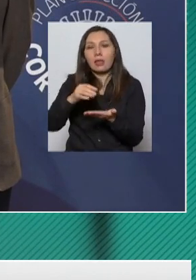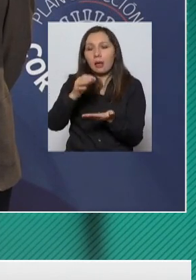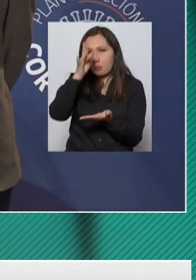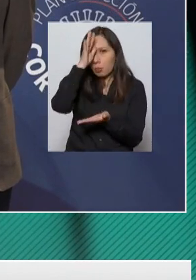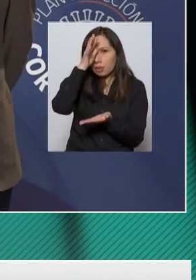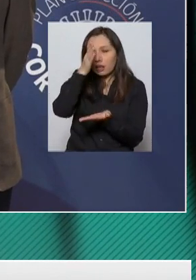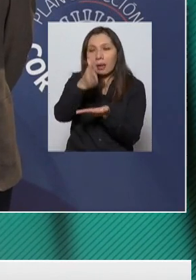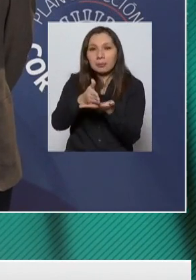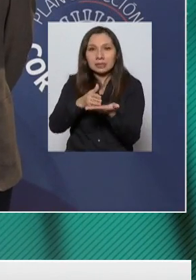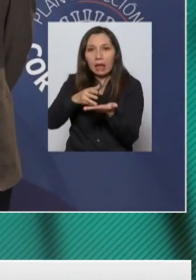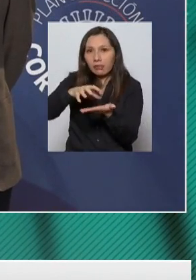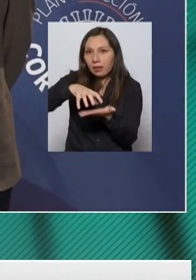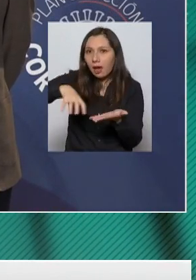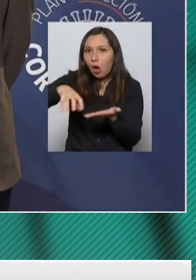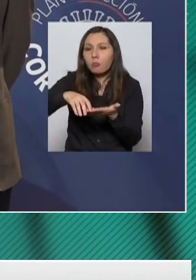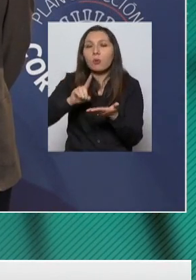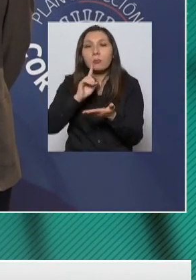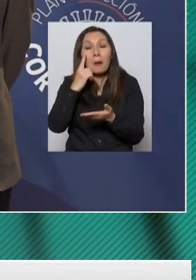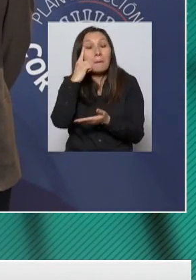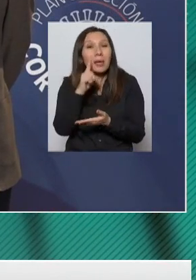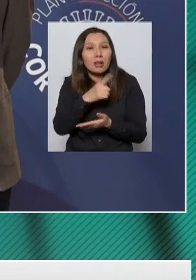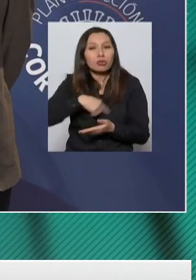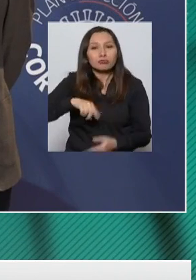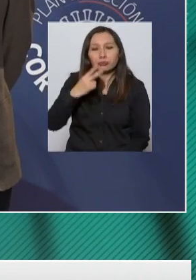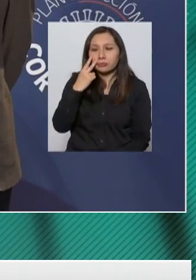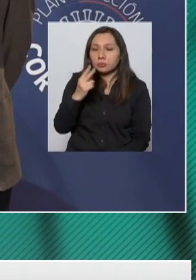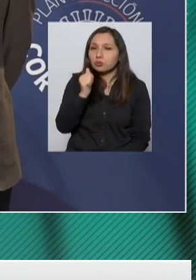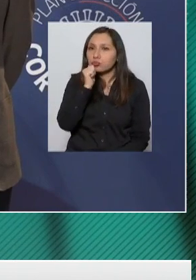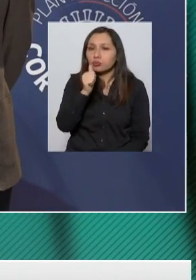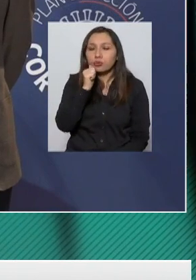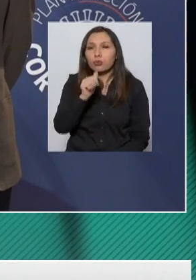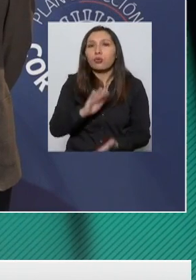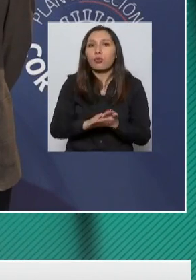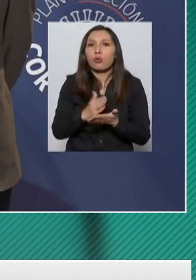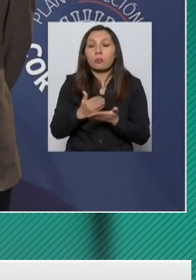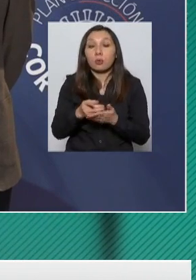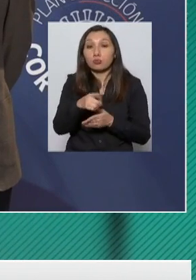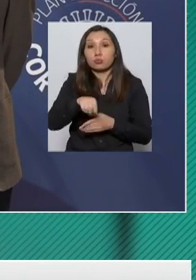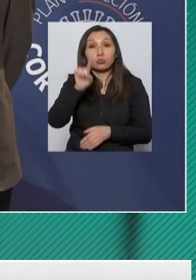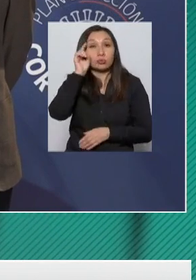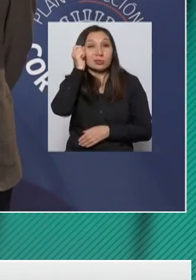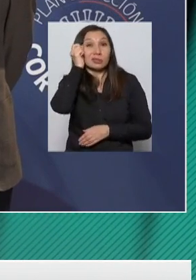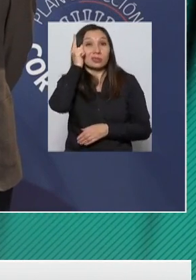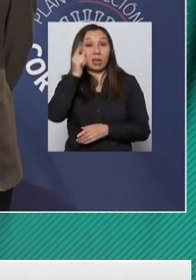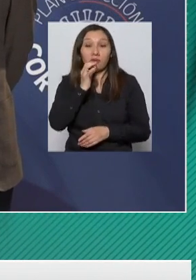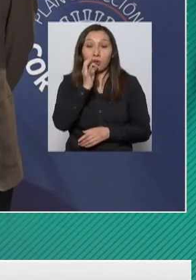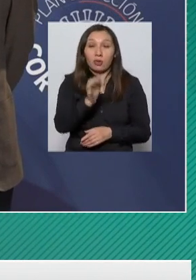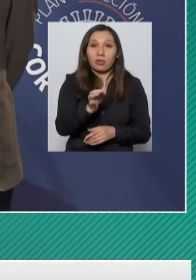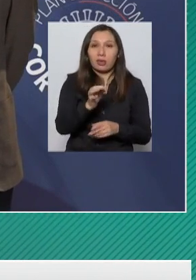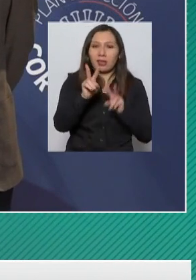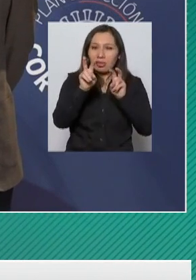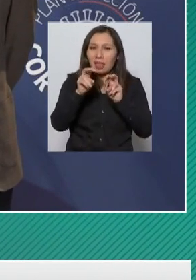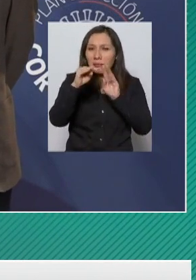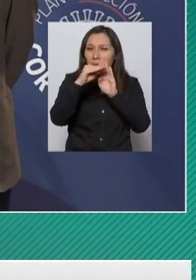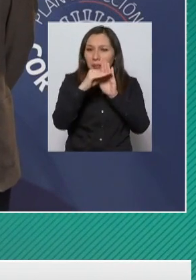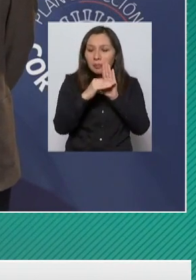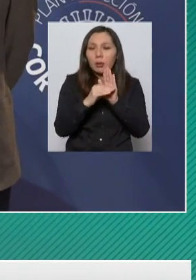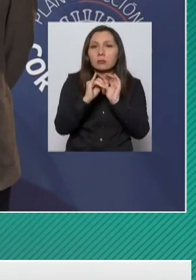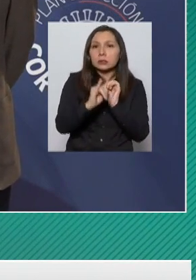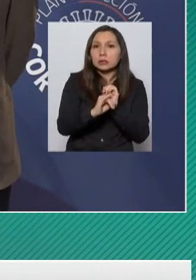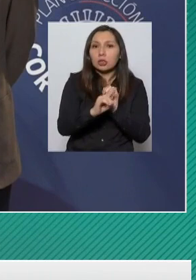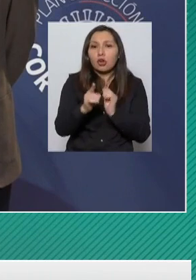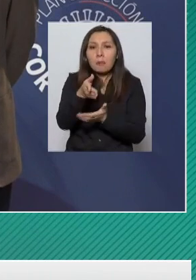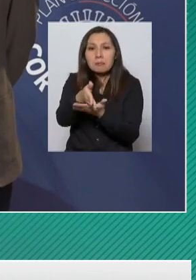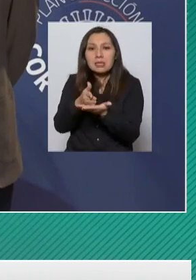la de la comuna sin embargo nosotros miramos todos los días y como ustedes saben y hemos dicho los criterios para poner